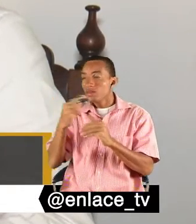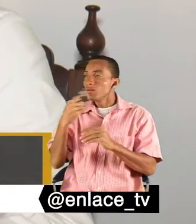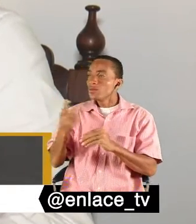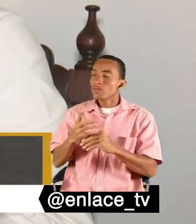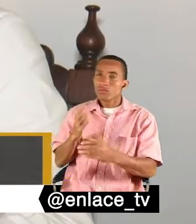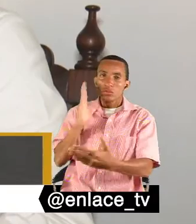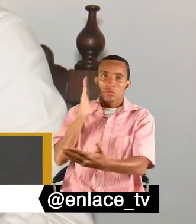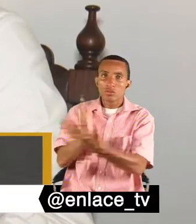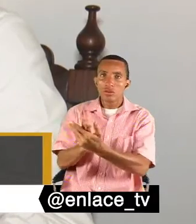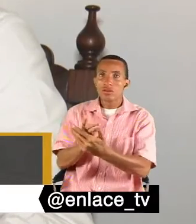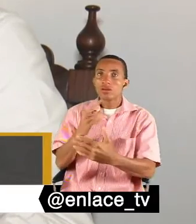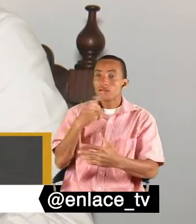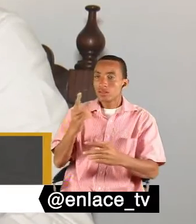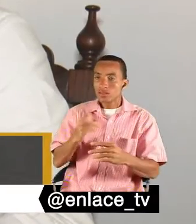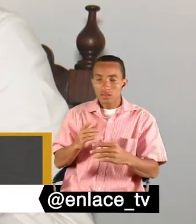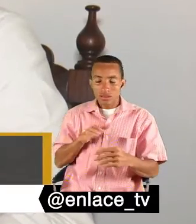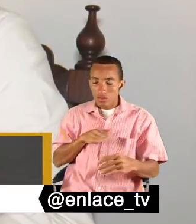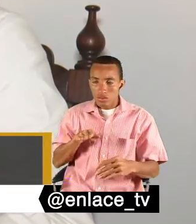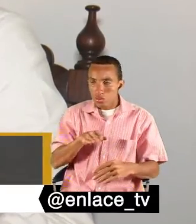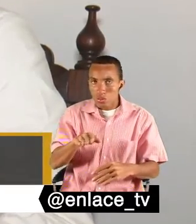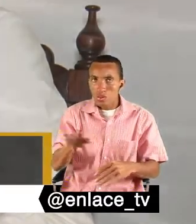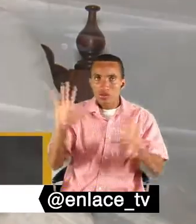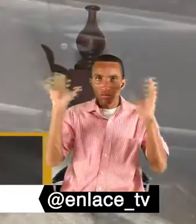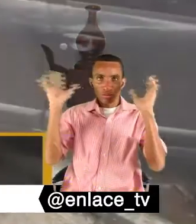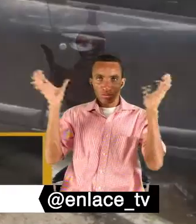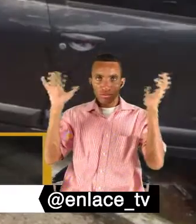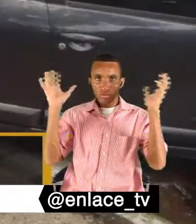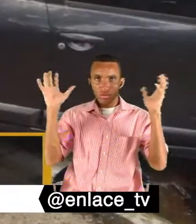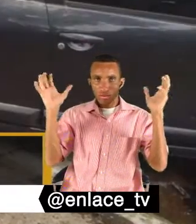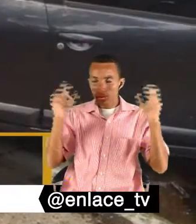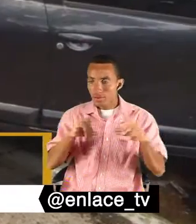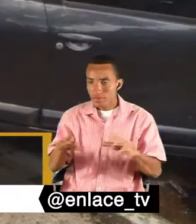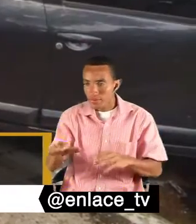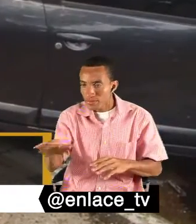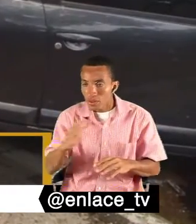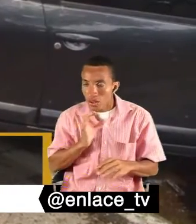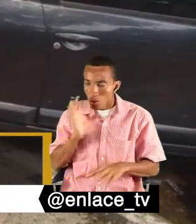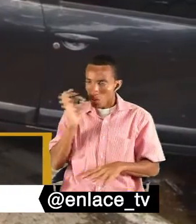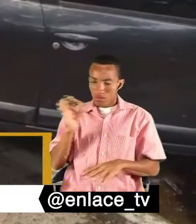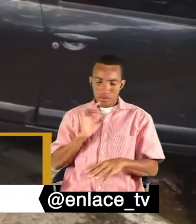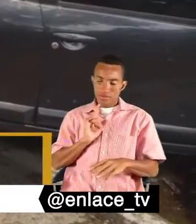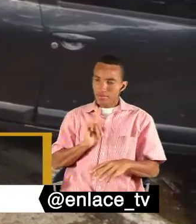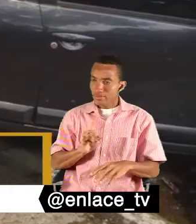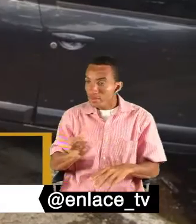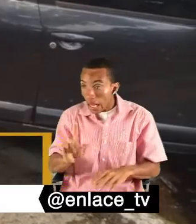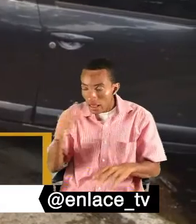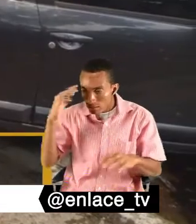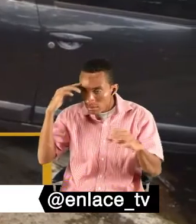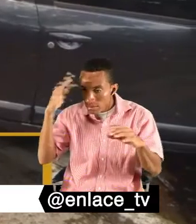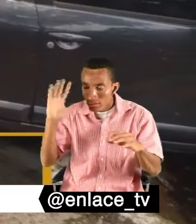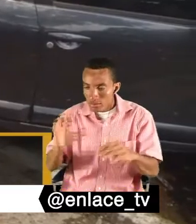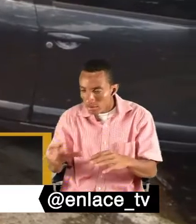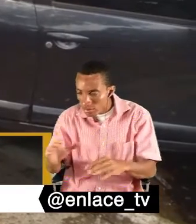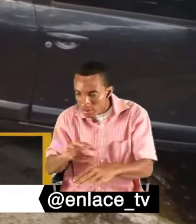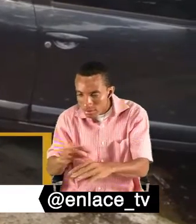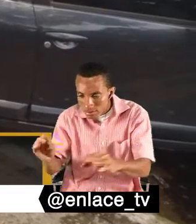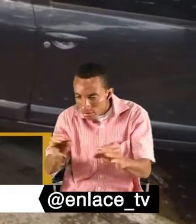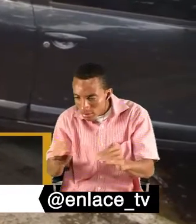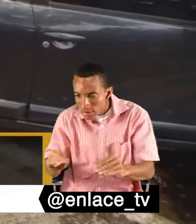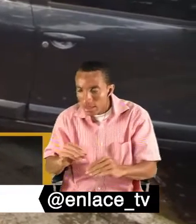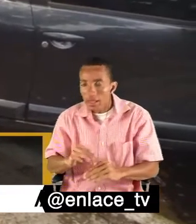accidente aparece una ambulancia y en la ambulancia viene un paramédico que es el que saca la primer crisis porque Carlos prácticamente